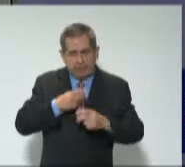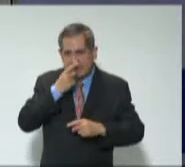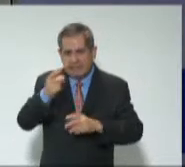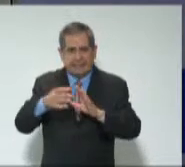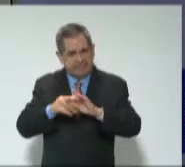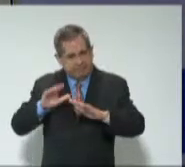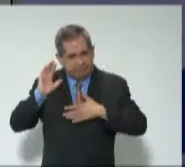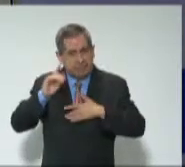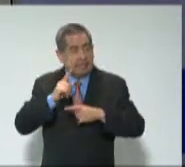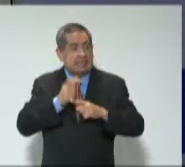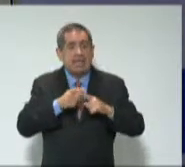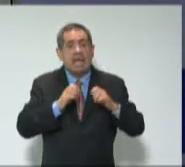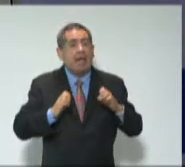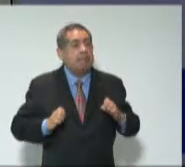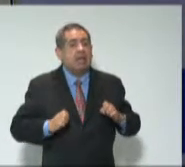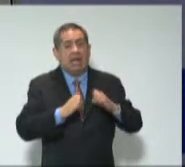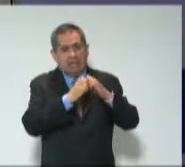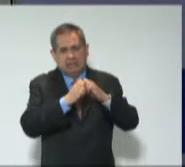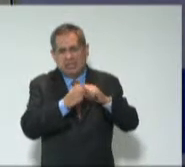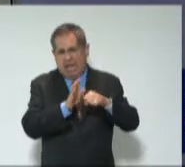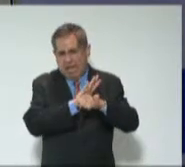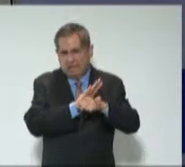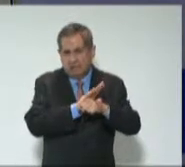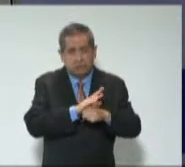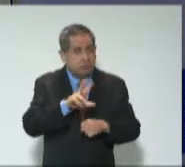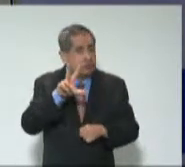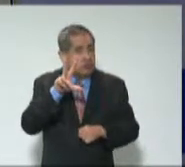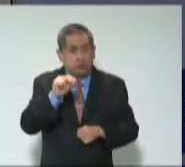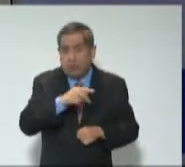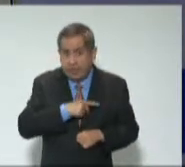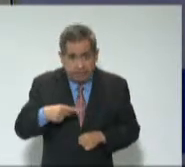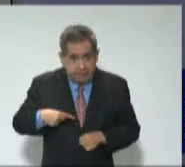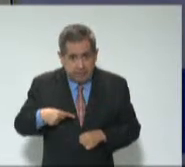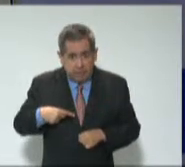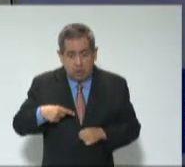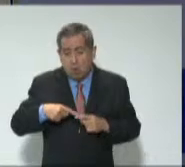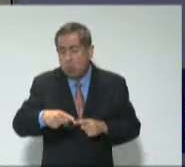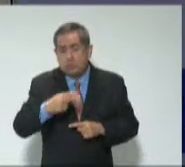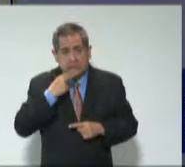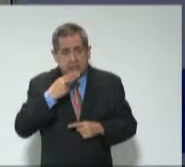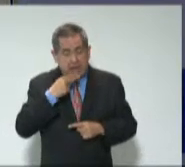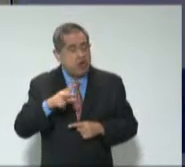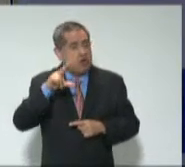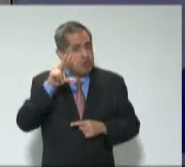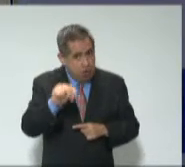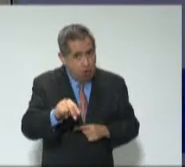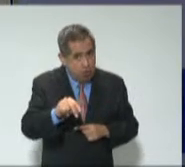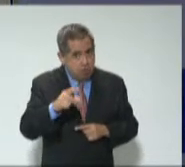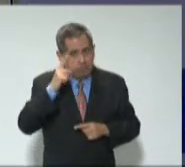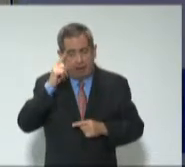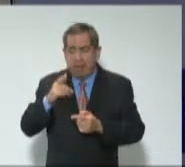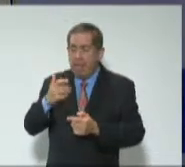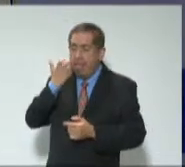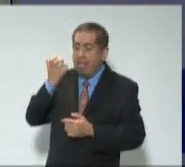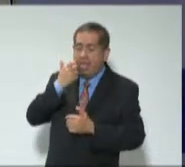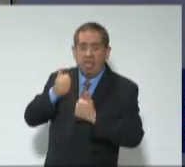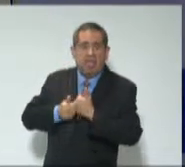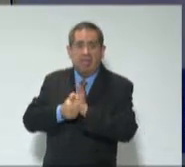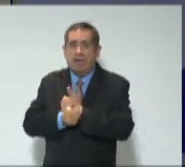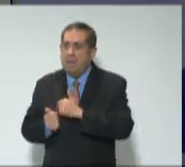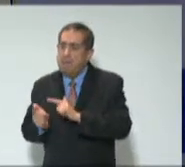la emergencia de salud no es ni será utilizada como pretexto para encubrir